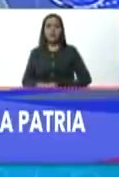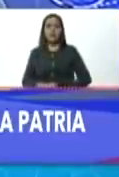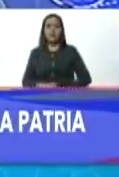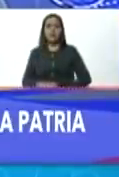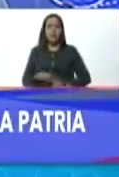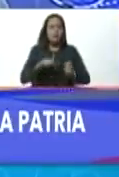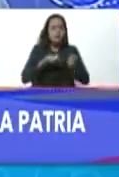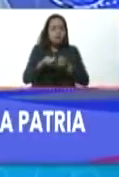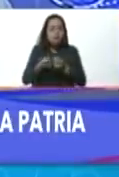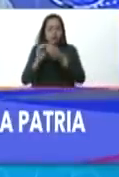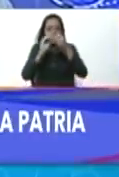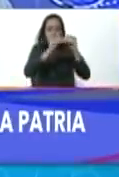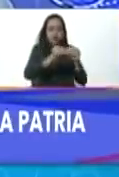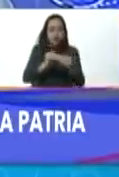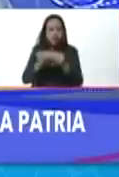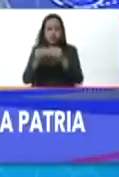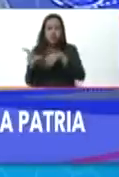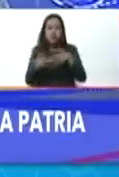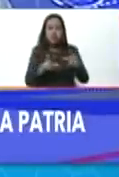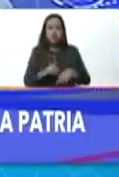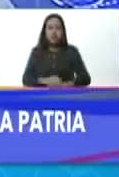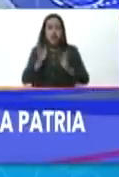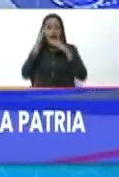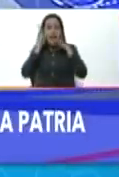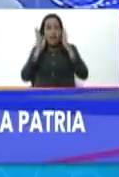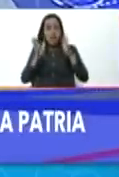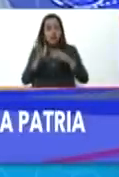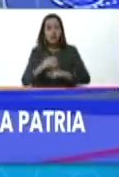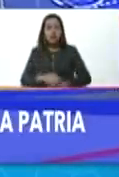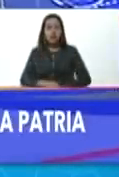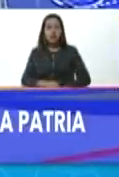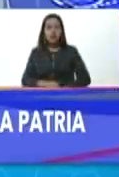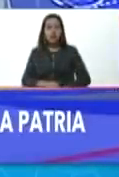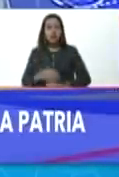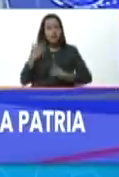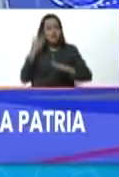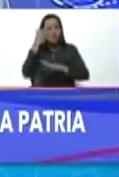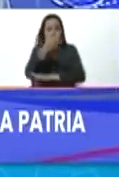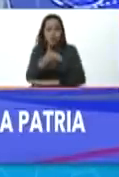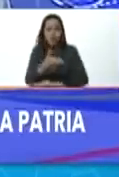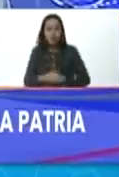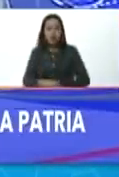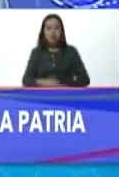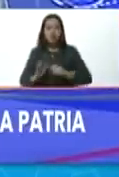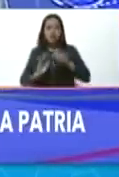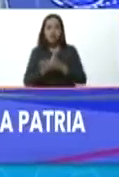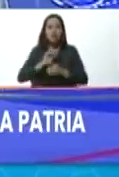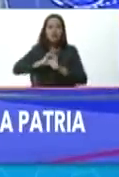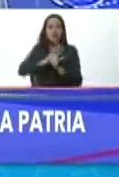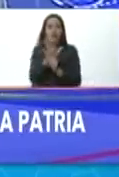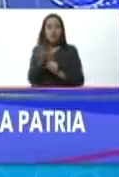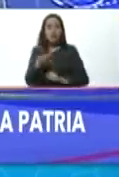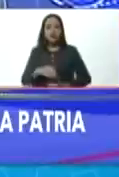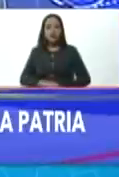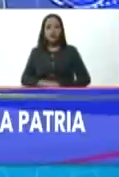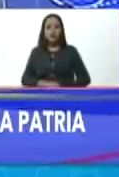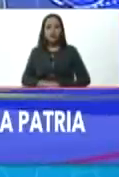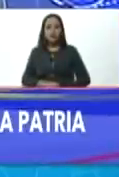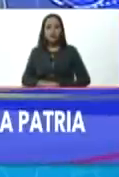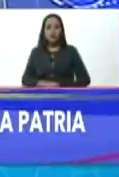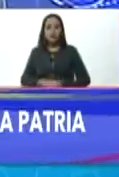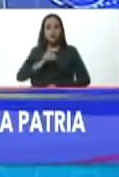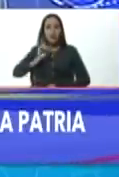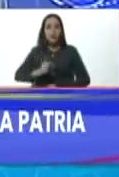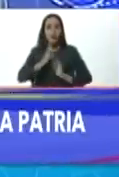preparándolos, adecuándolos para la atención directa de este virus. Y además he